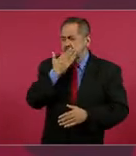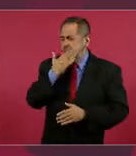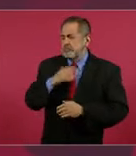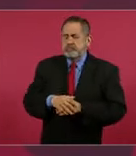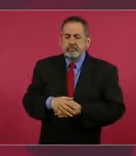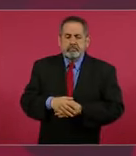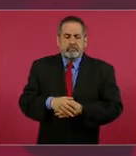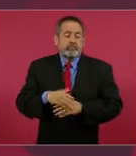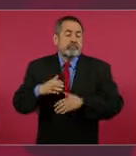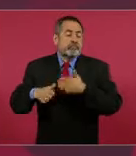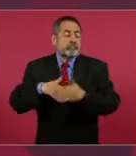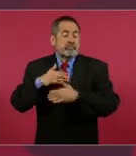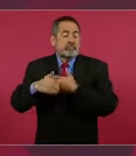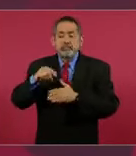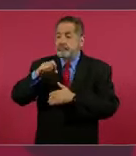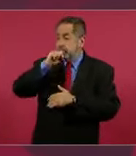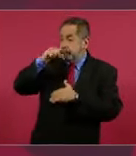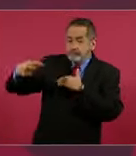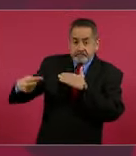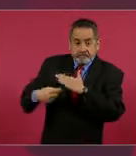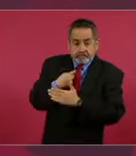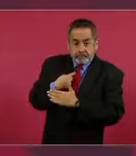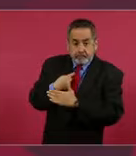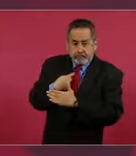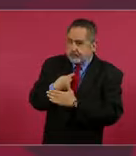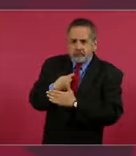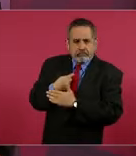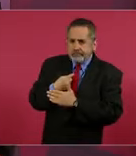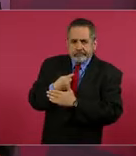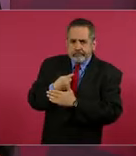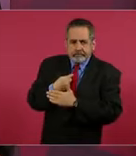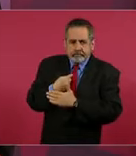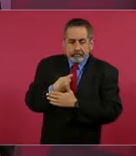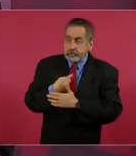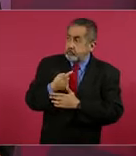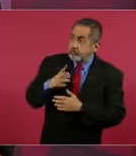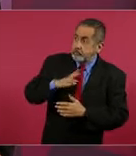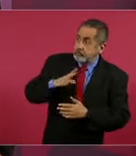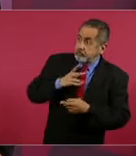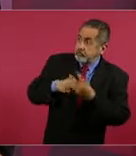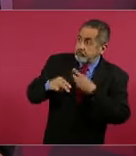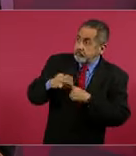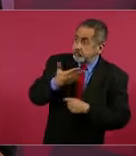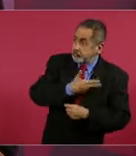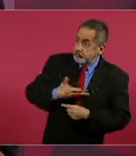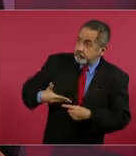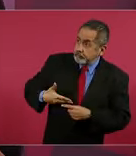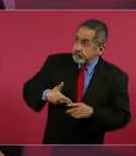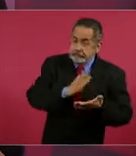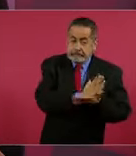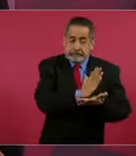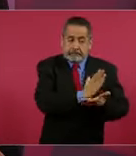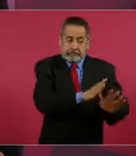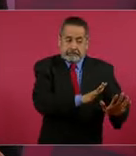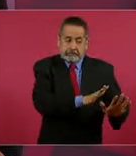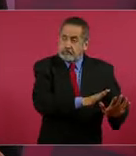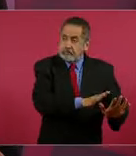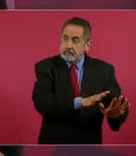Pero supe después de que paraban cuando sabían que yo iba